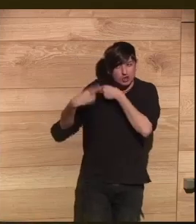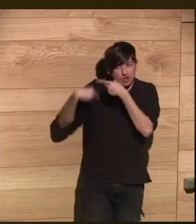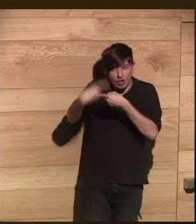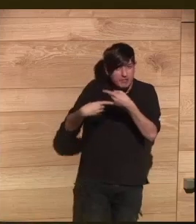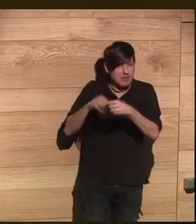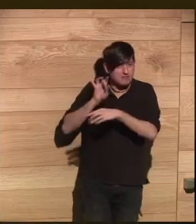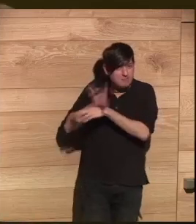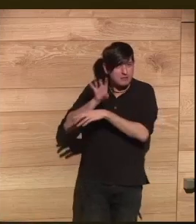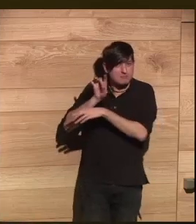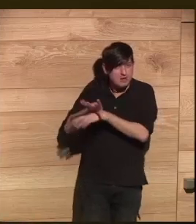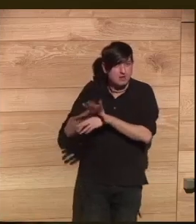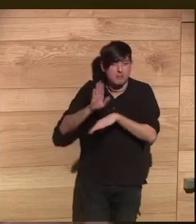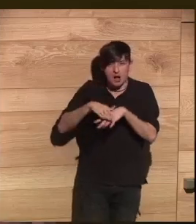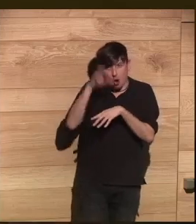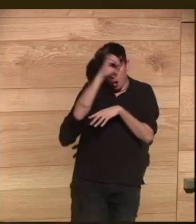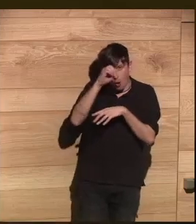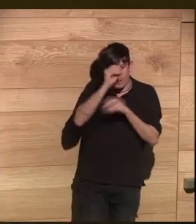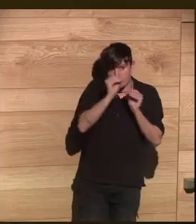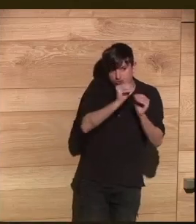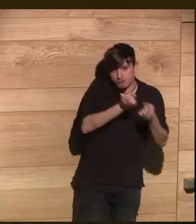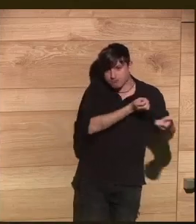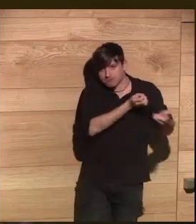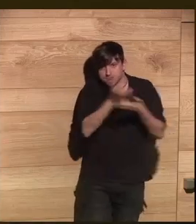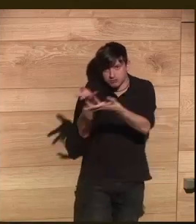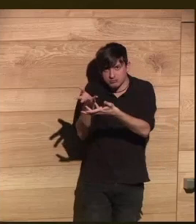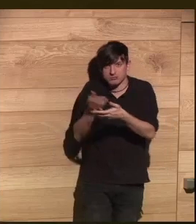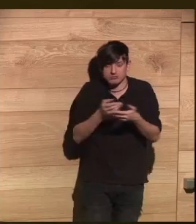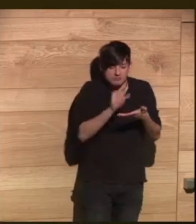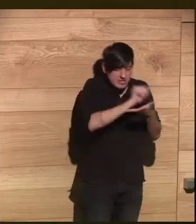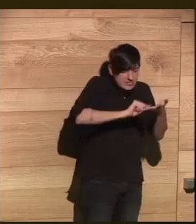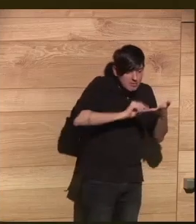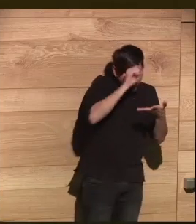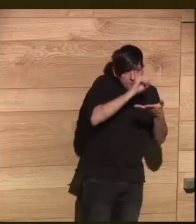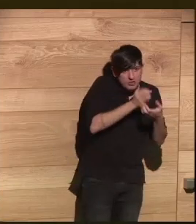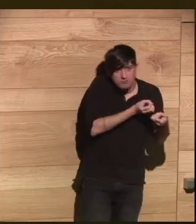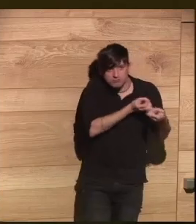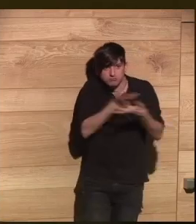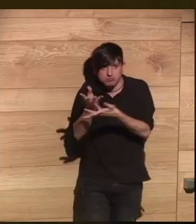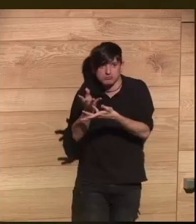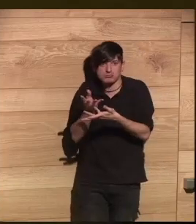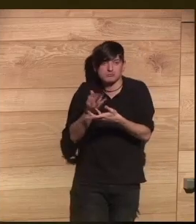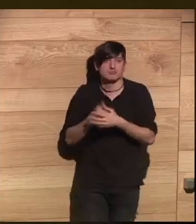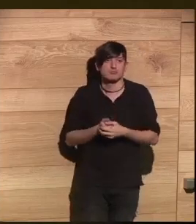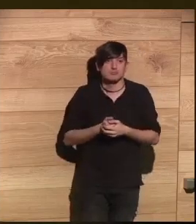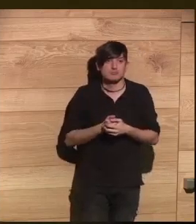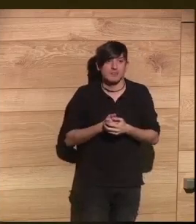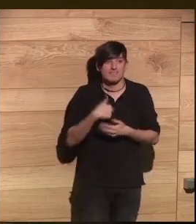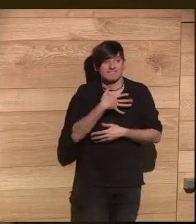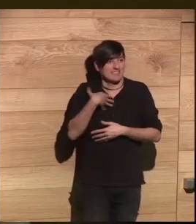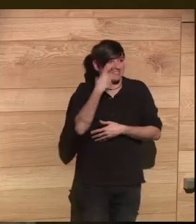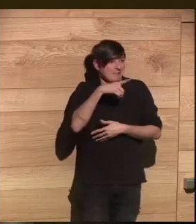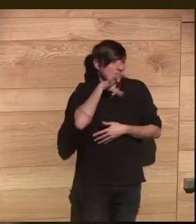días para darle su opinión sobre lo que estaba componiendo. Ahí pasa una cosa muy curiosa. Y yo